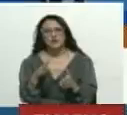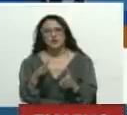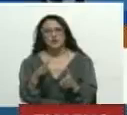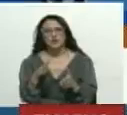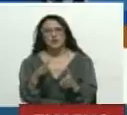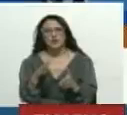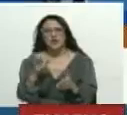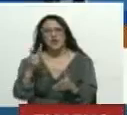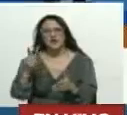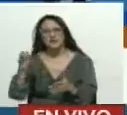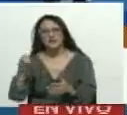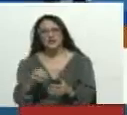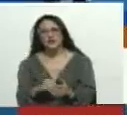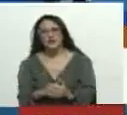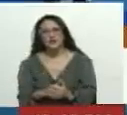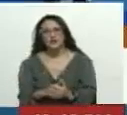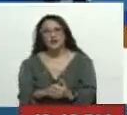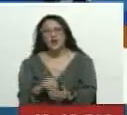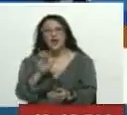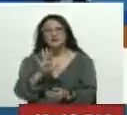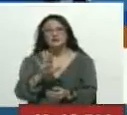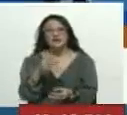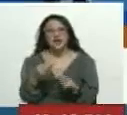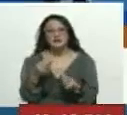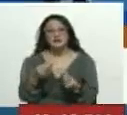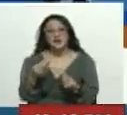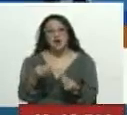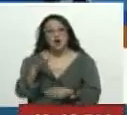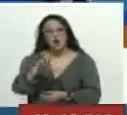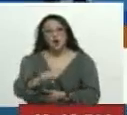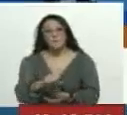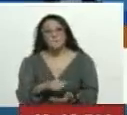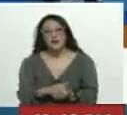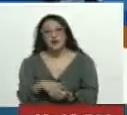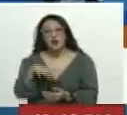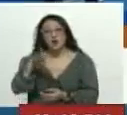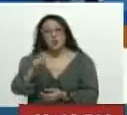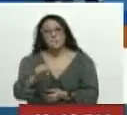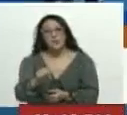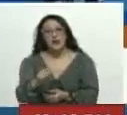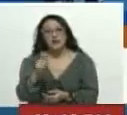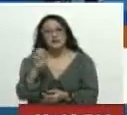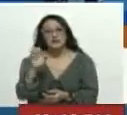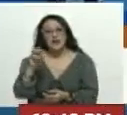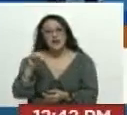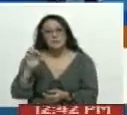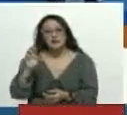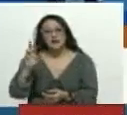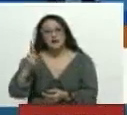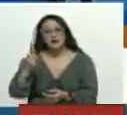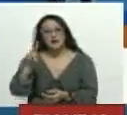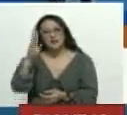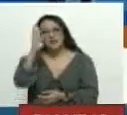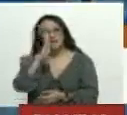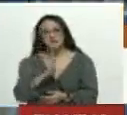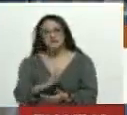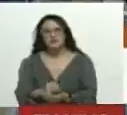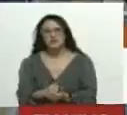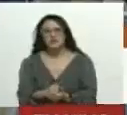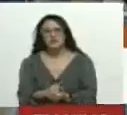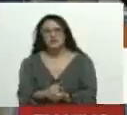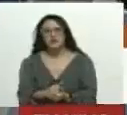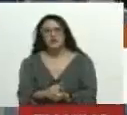de así hacen compran compraron a temer en Brasil no